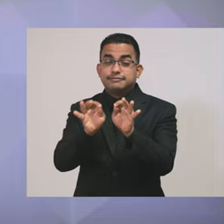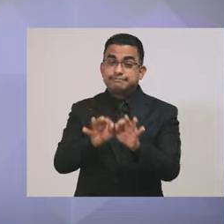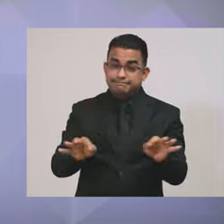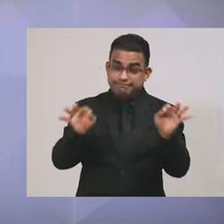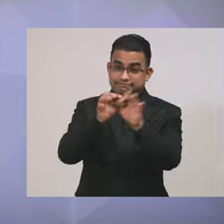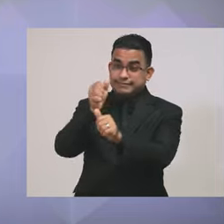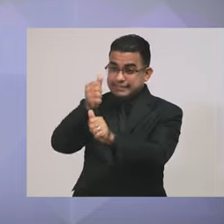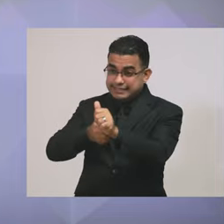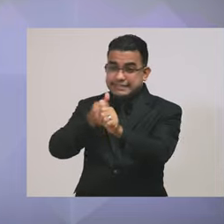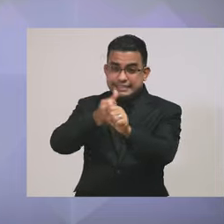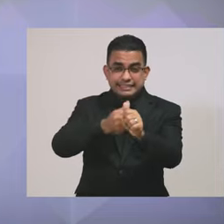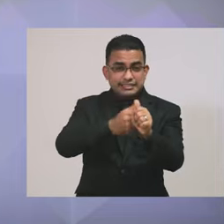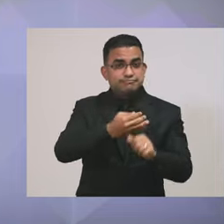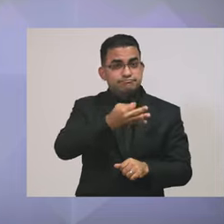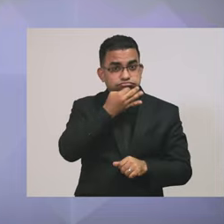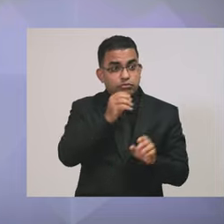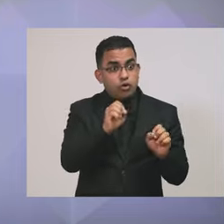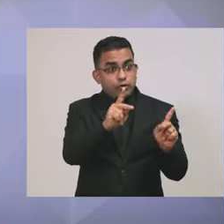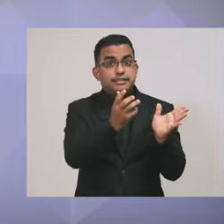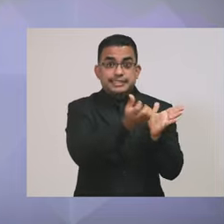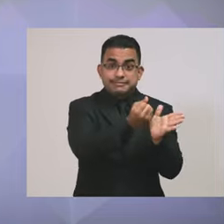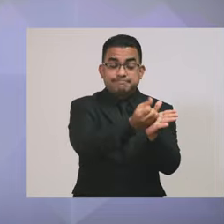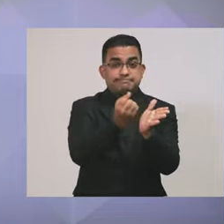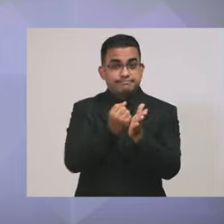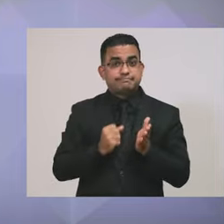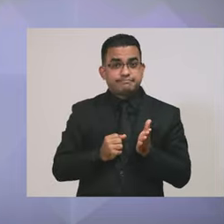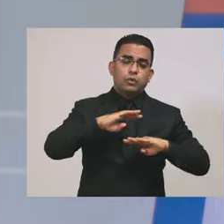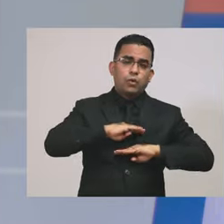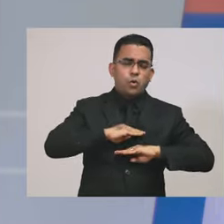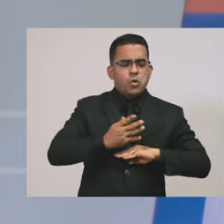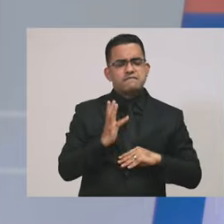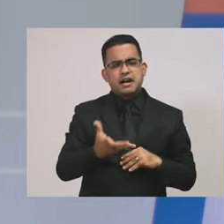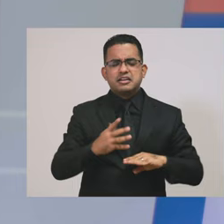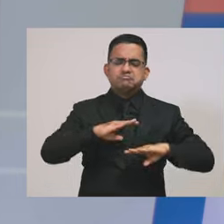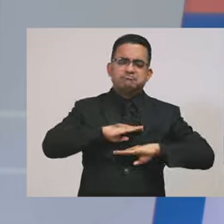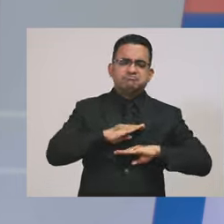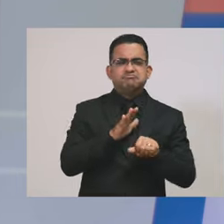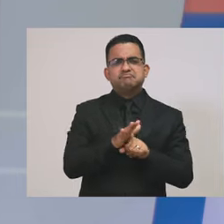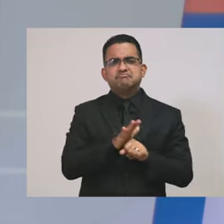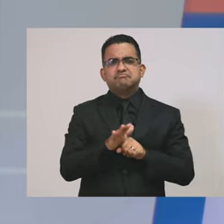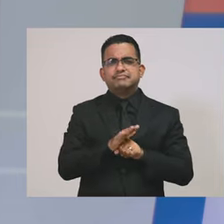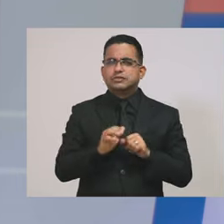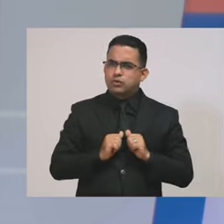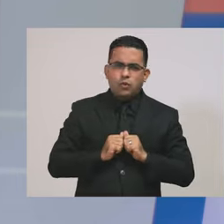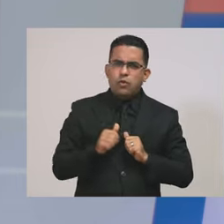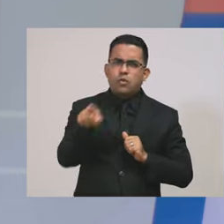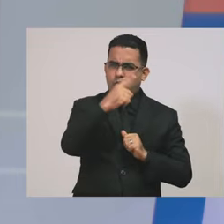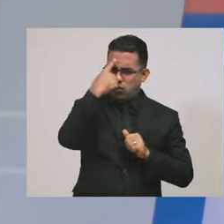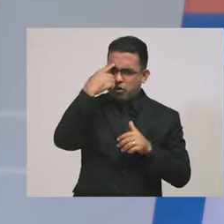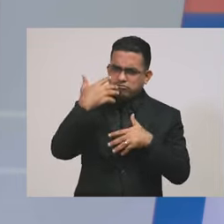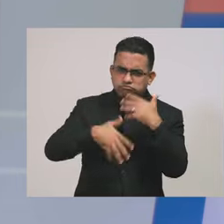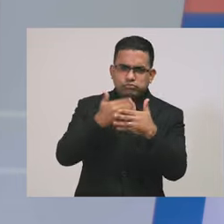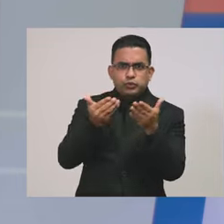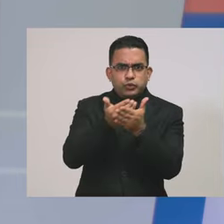cambios será determinante para aprovechar las oportunidades no sean conformistas y piensen